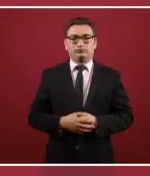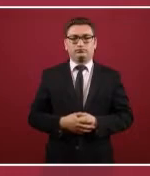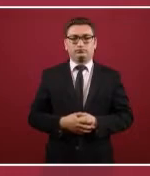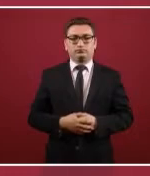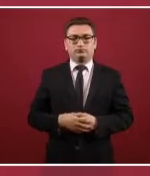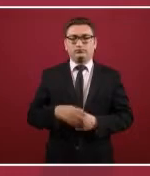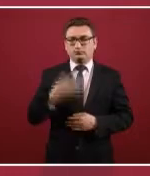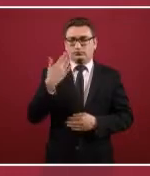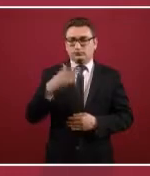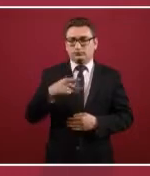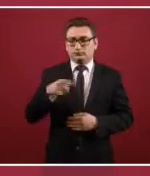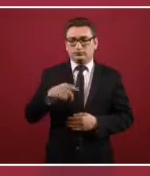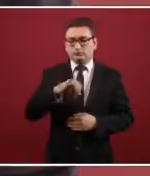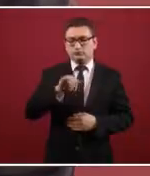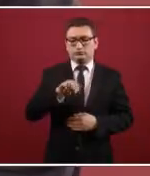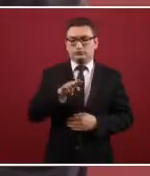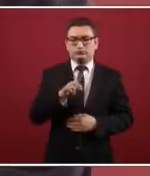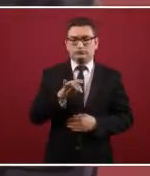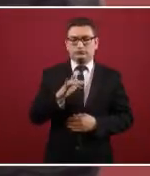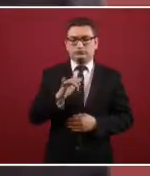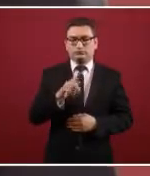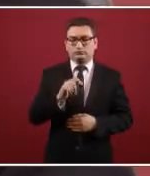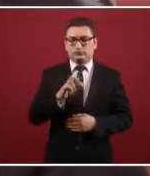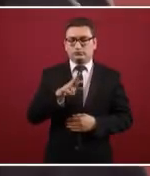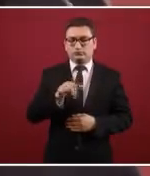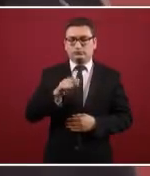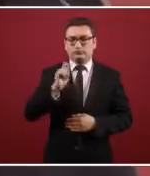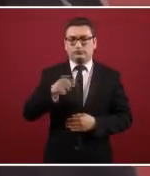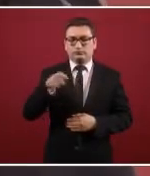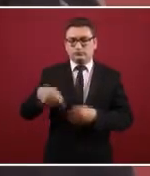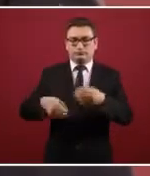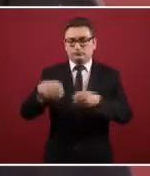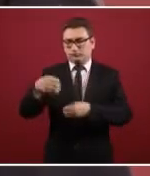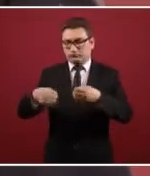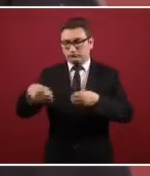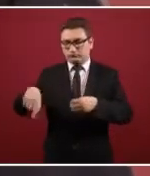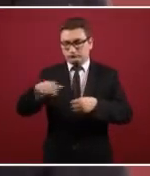el organismo que tiene el Poder Judicial